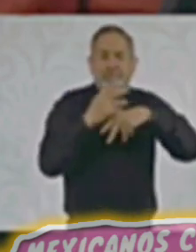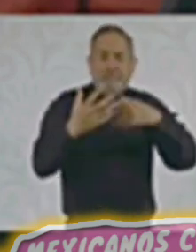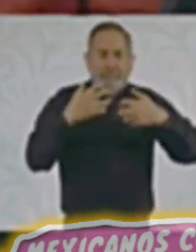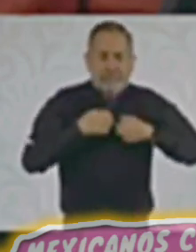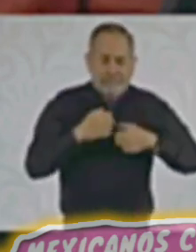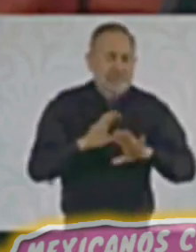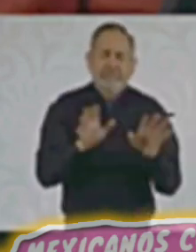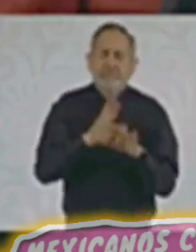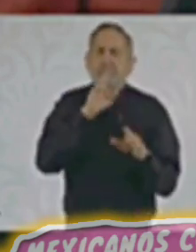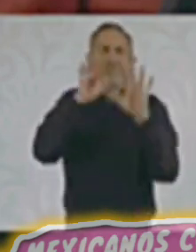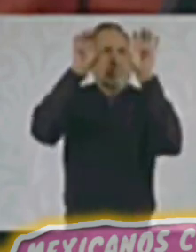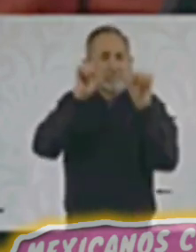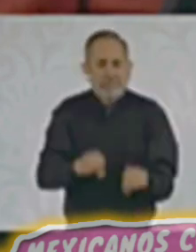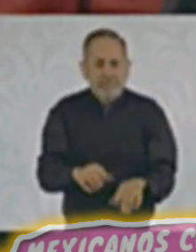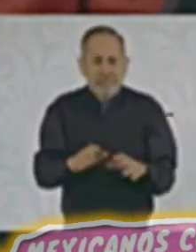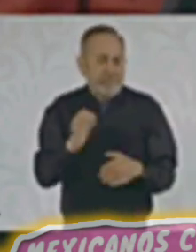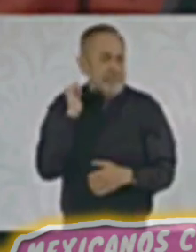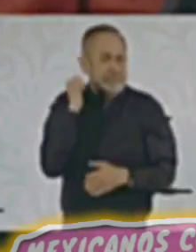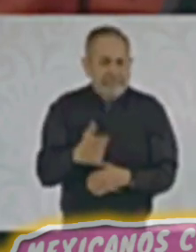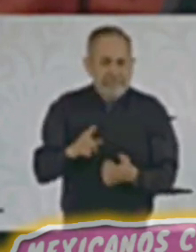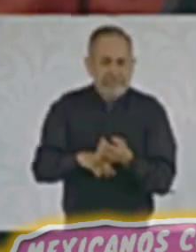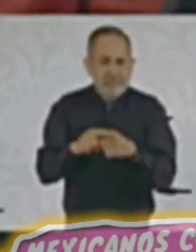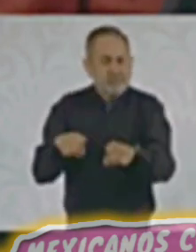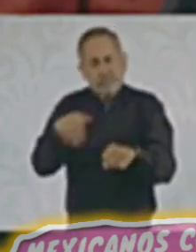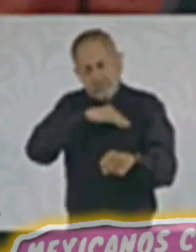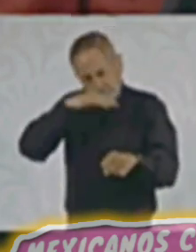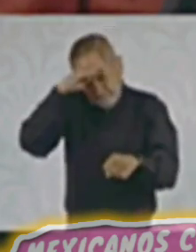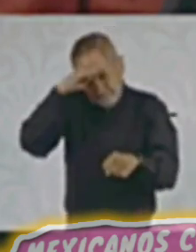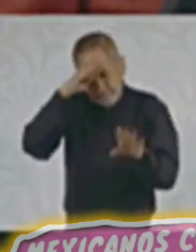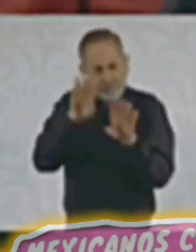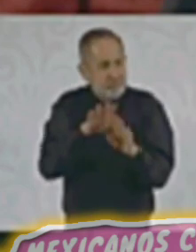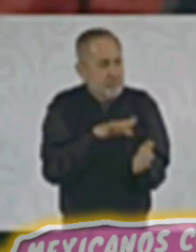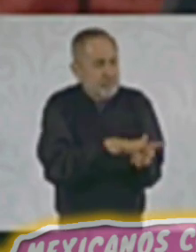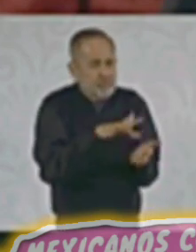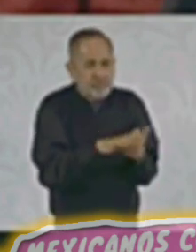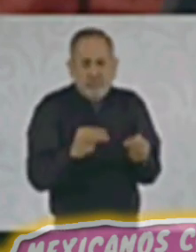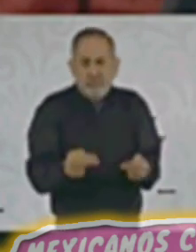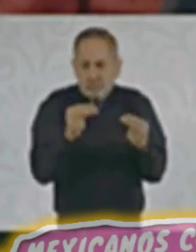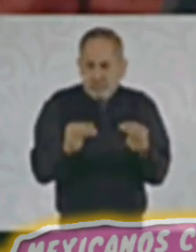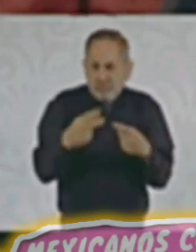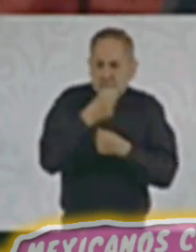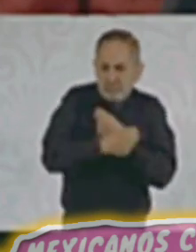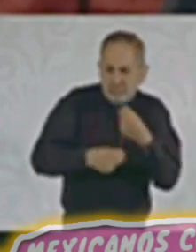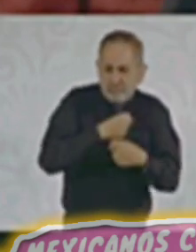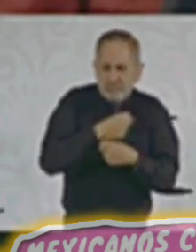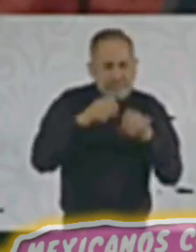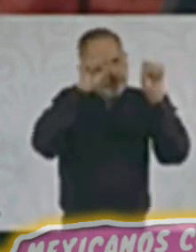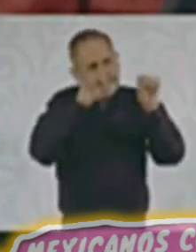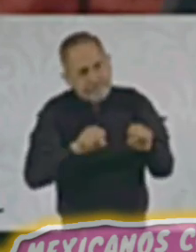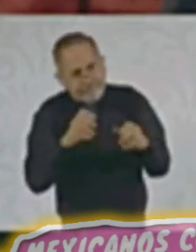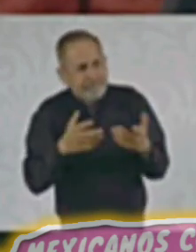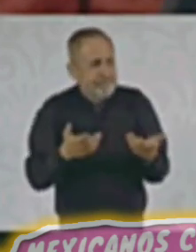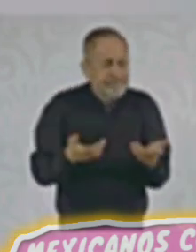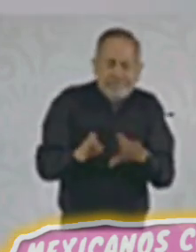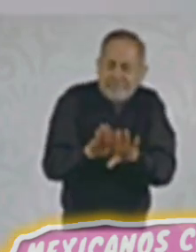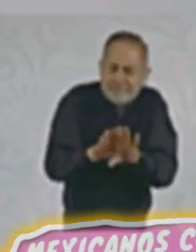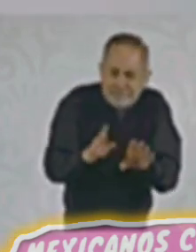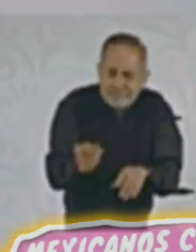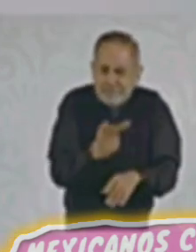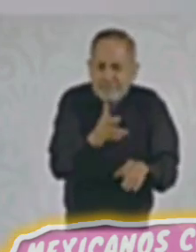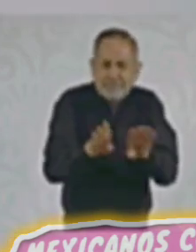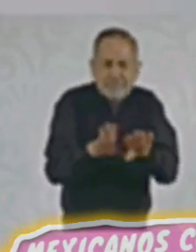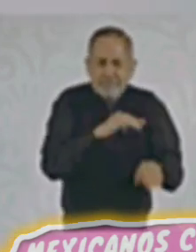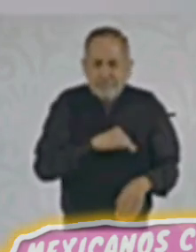proyecto específico que en breve nos pudiera comentar para apoyar a las personas de este estado, de este municipio? Gracias, sí,